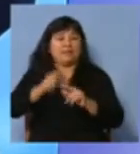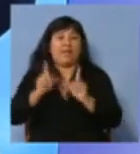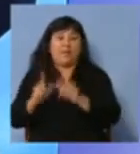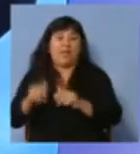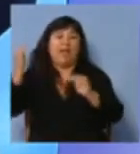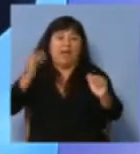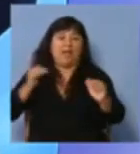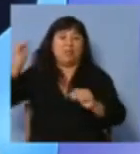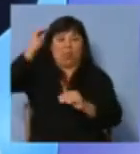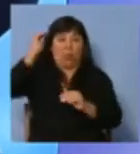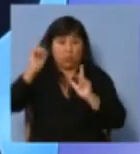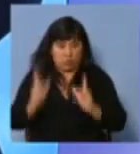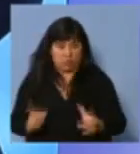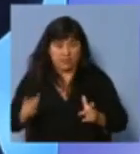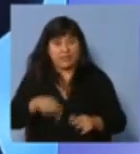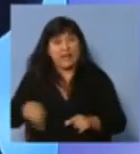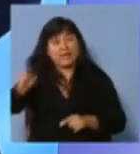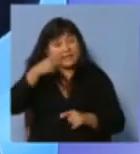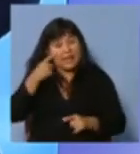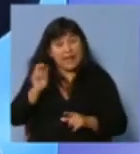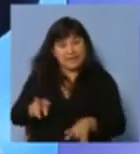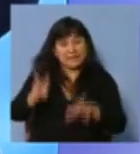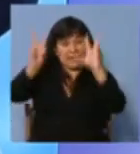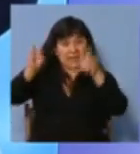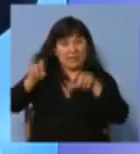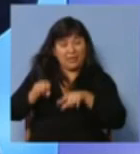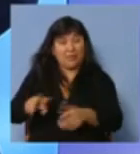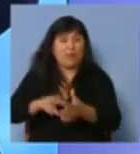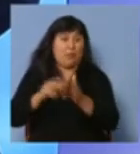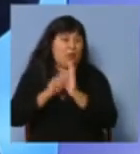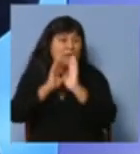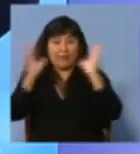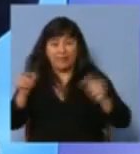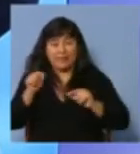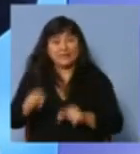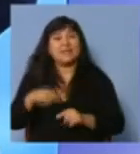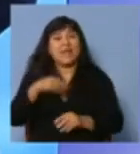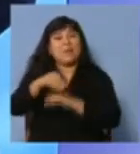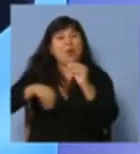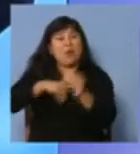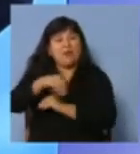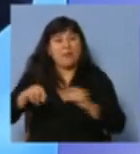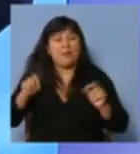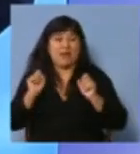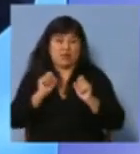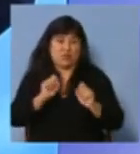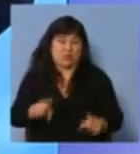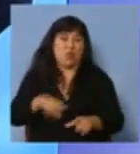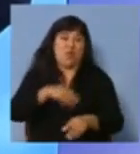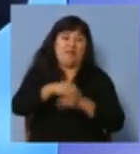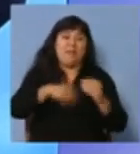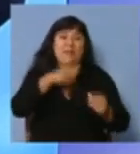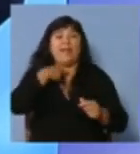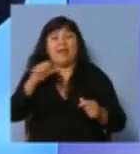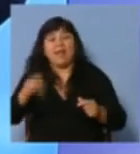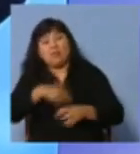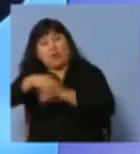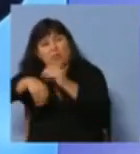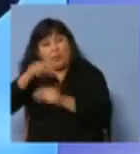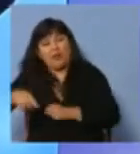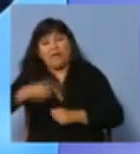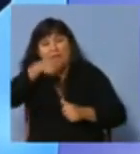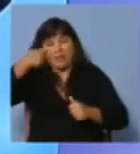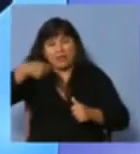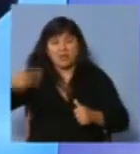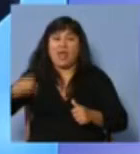adultos en relación a esta problemática familiares de jóvenes con adicciones en la provincia